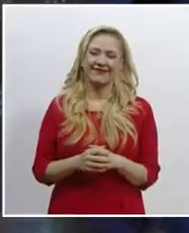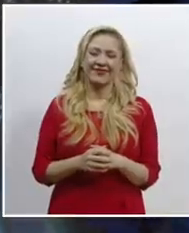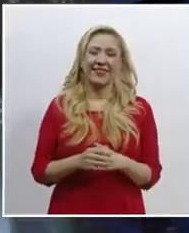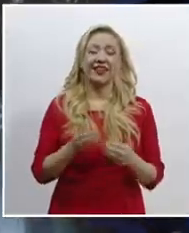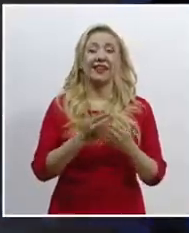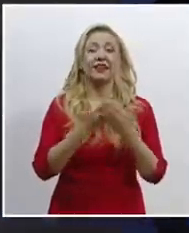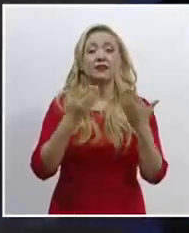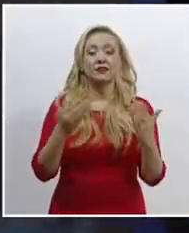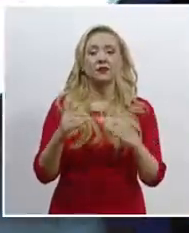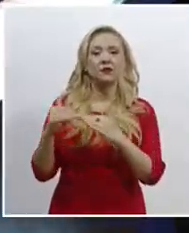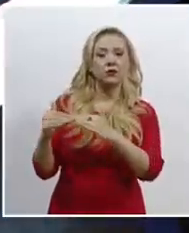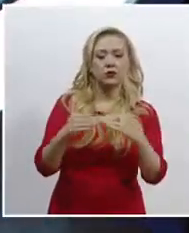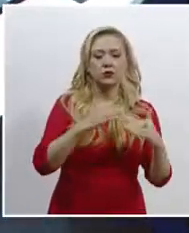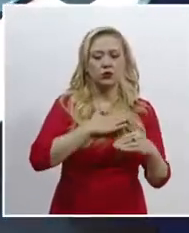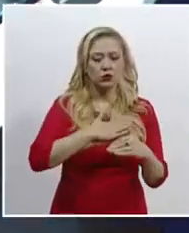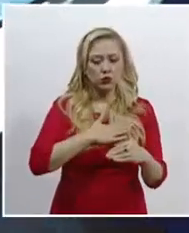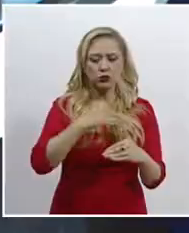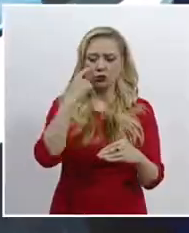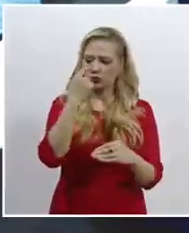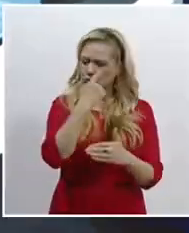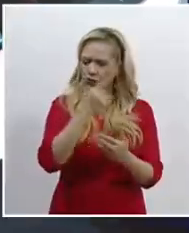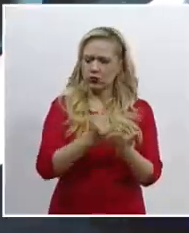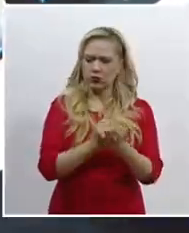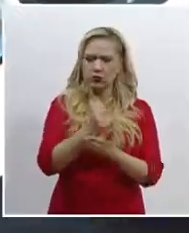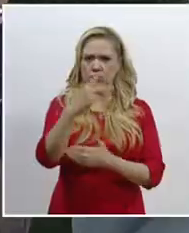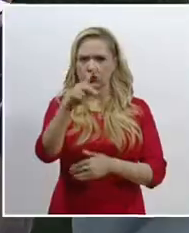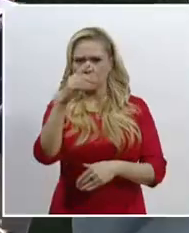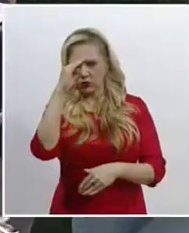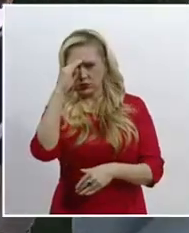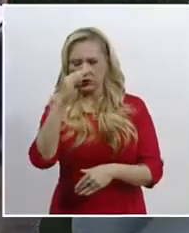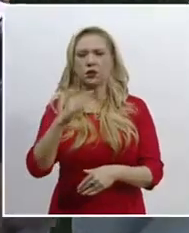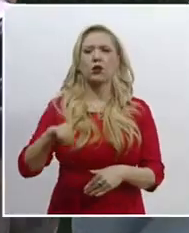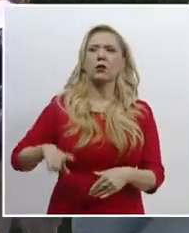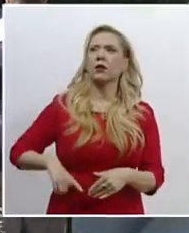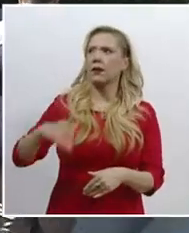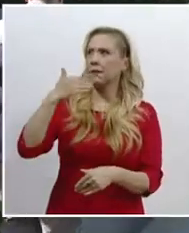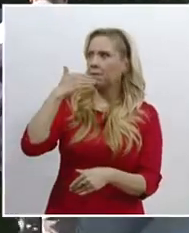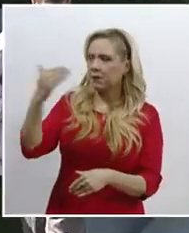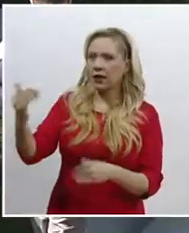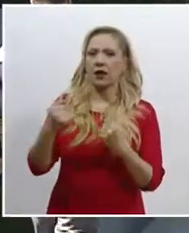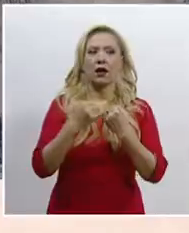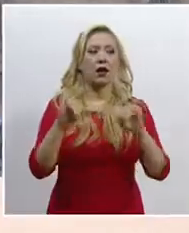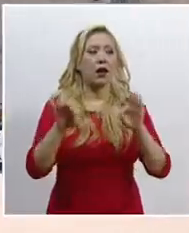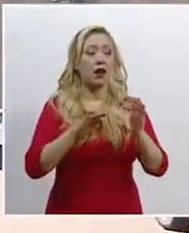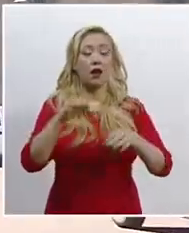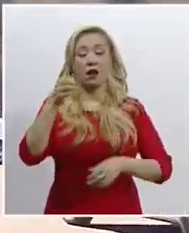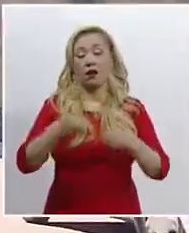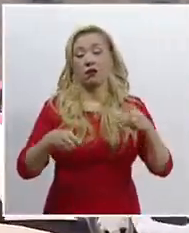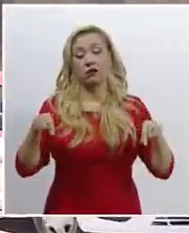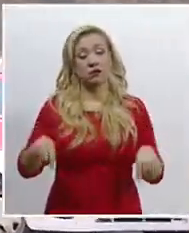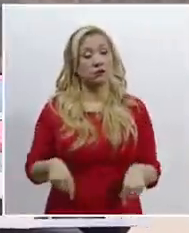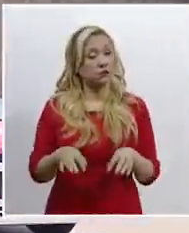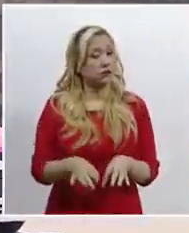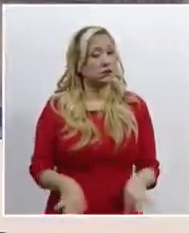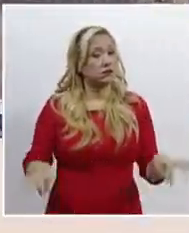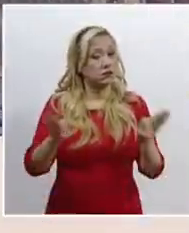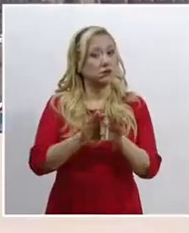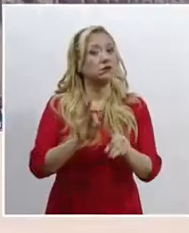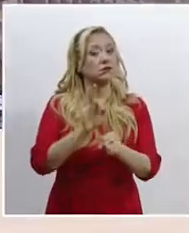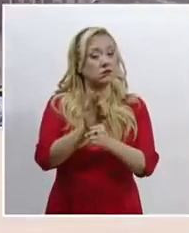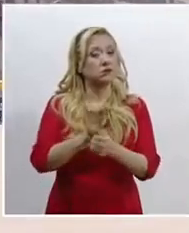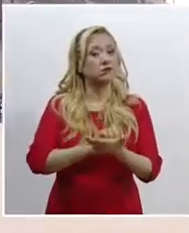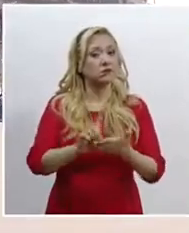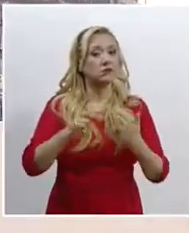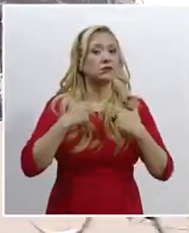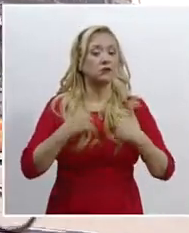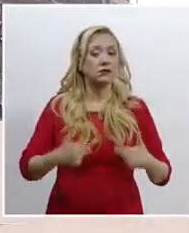Y la democracia, el buen gobierno y el acceso efectivo a la justicia y la independencia judicial son esenciales para la protección de los derechos